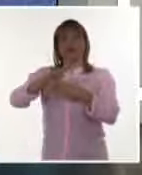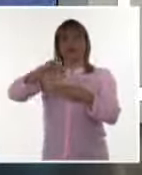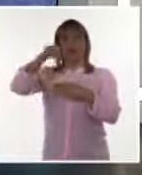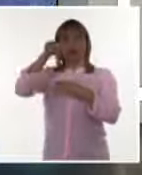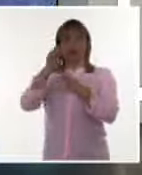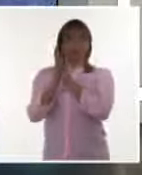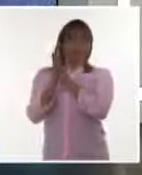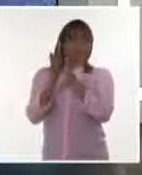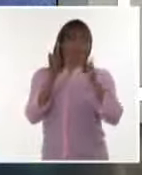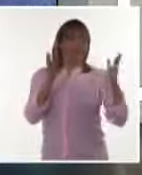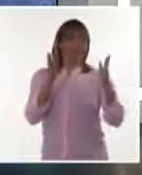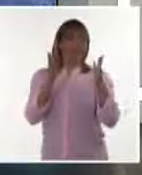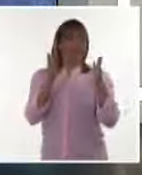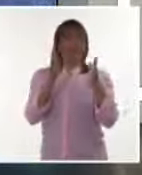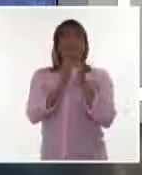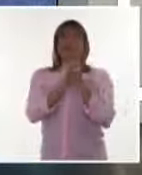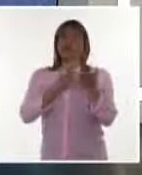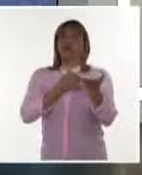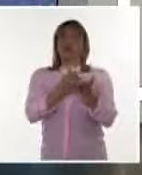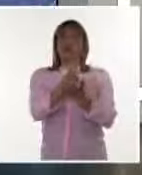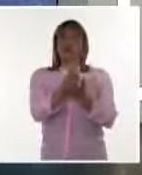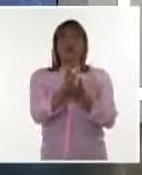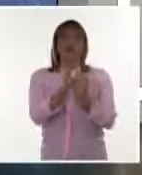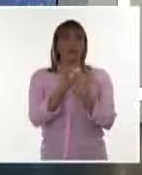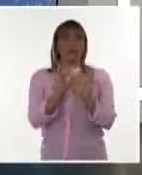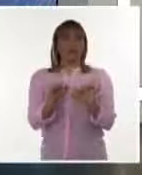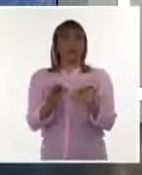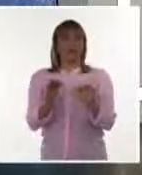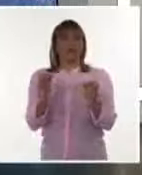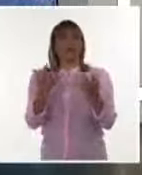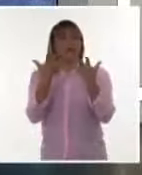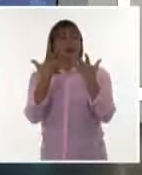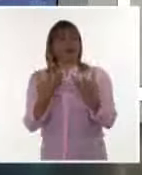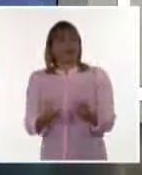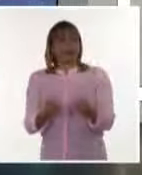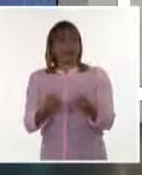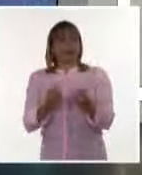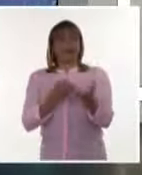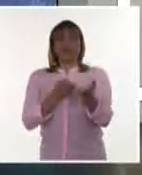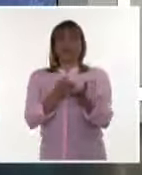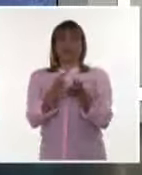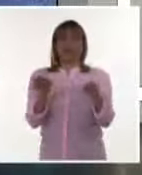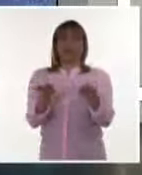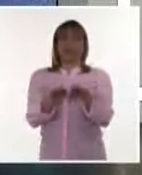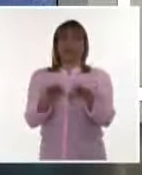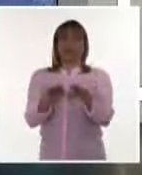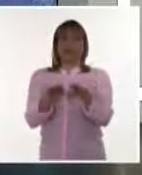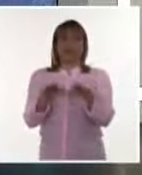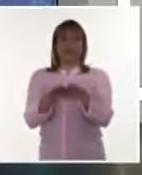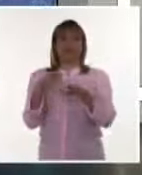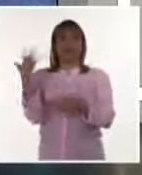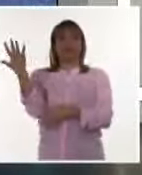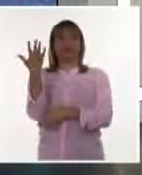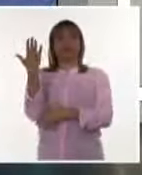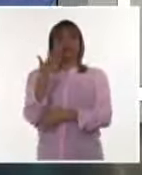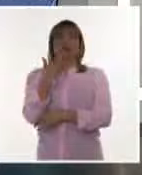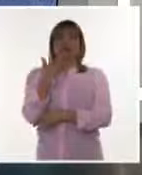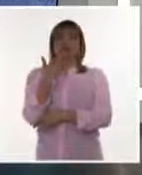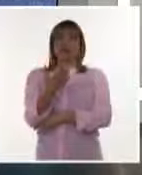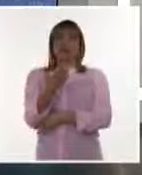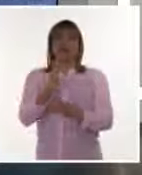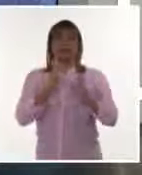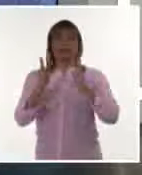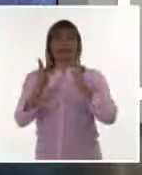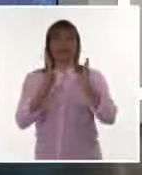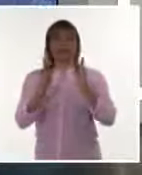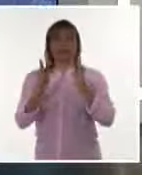la influencia de las altas presiones, una masa de aire más seca y estable que mantendrá las condiciones de buen tiempo en general en esta parte del